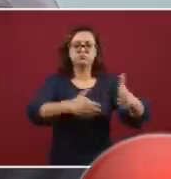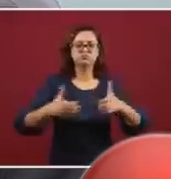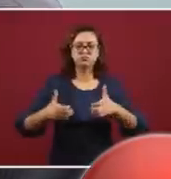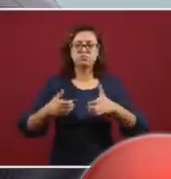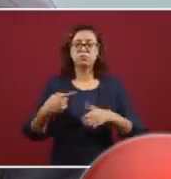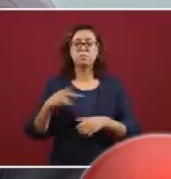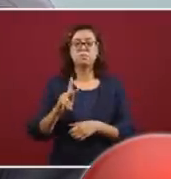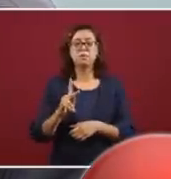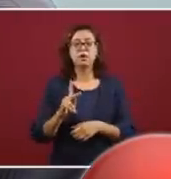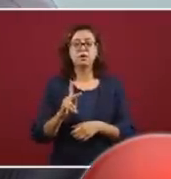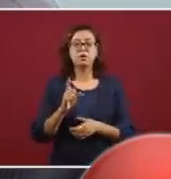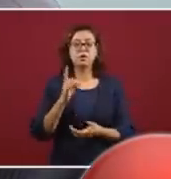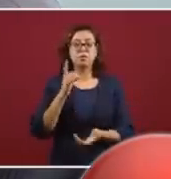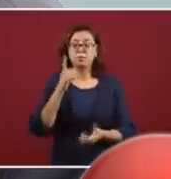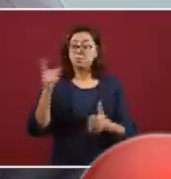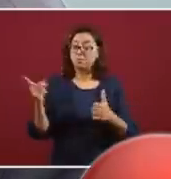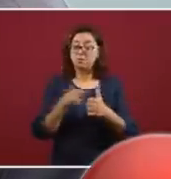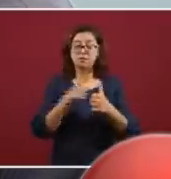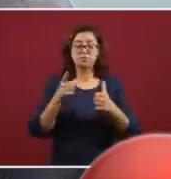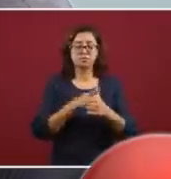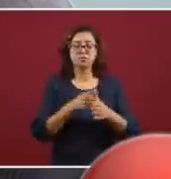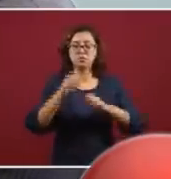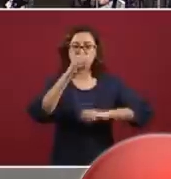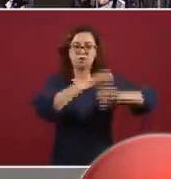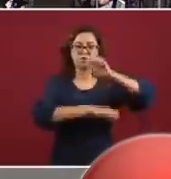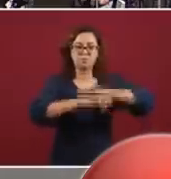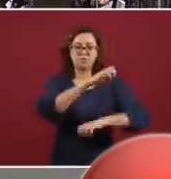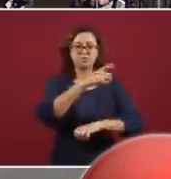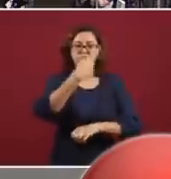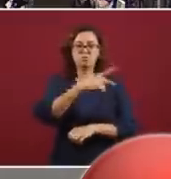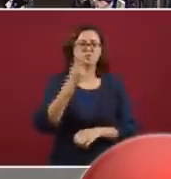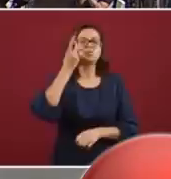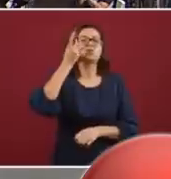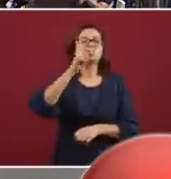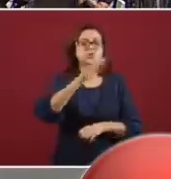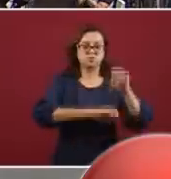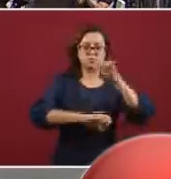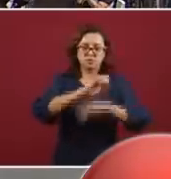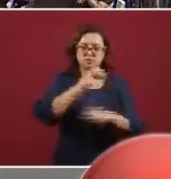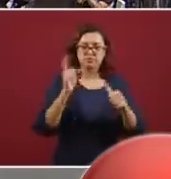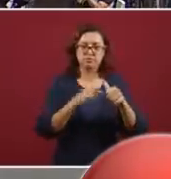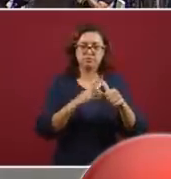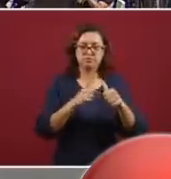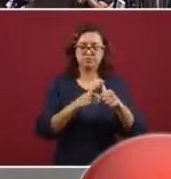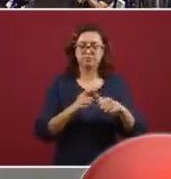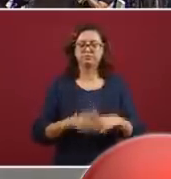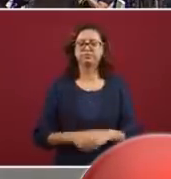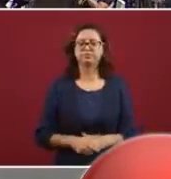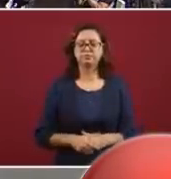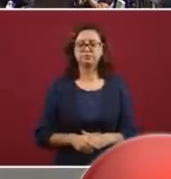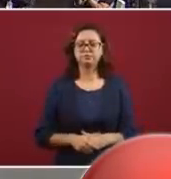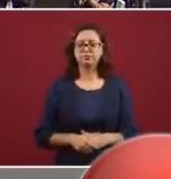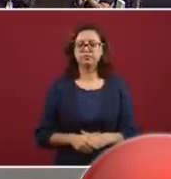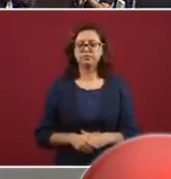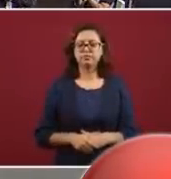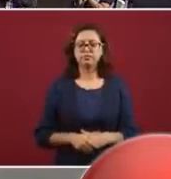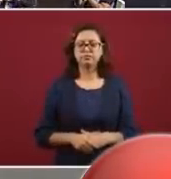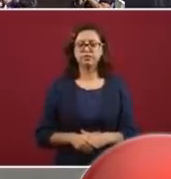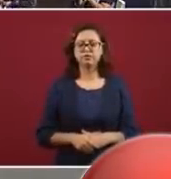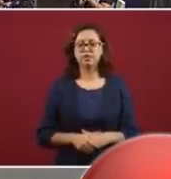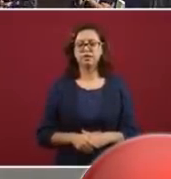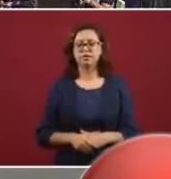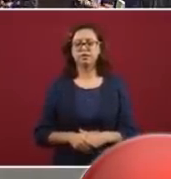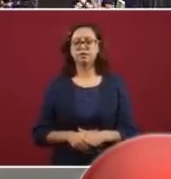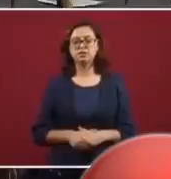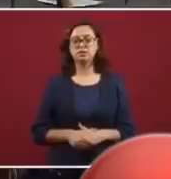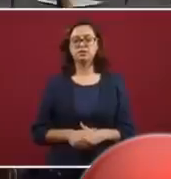solo sobre bienes de las empresas, solo sobre el patrimonio de las empresas. Adelante, por favor. Los